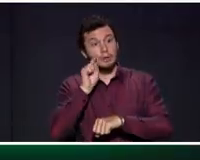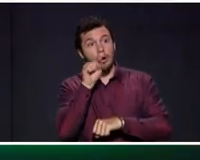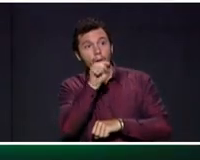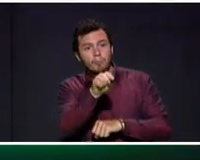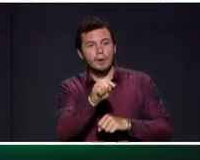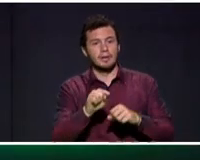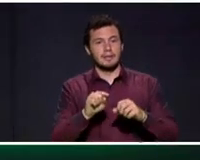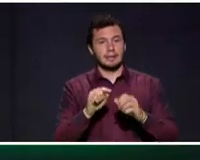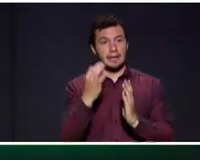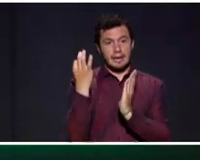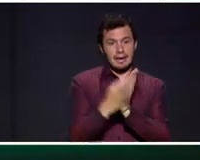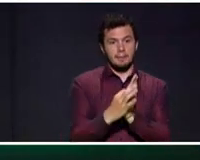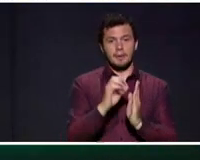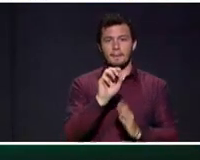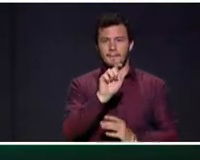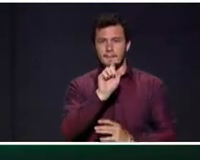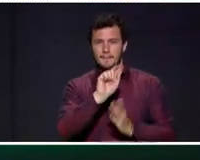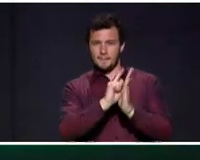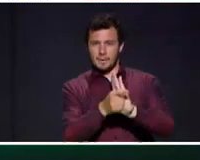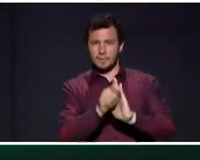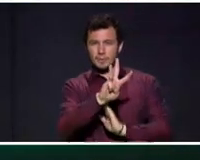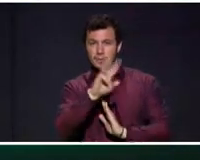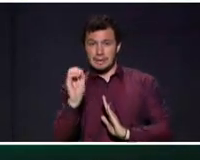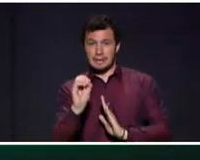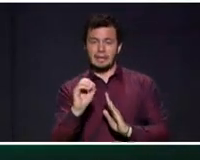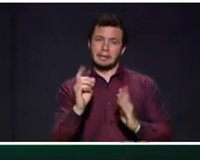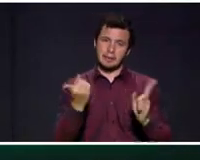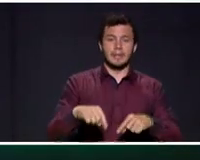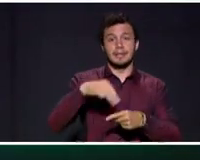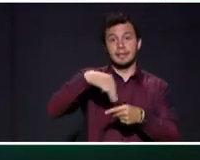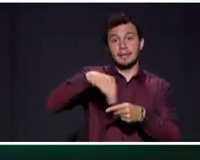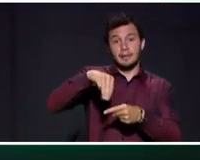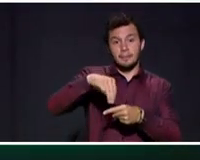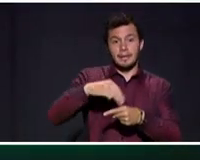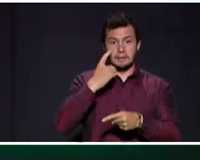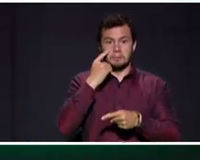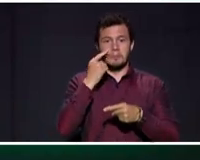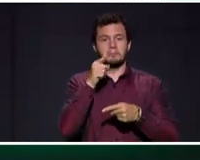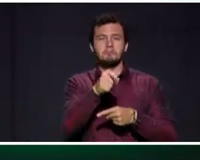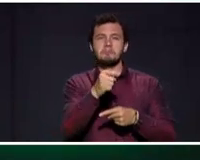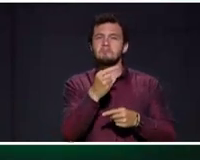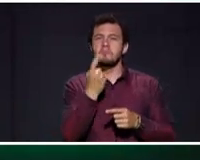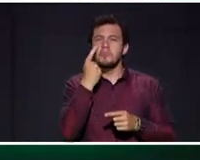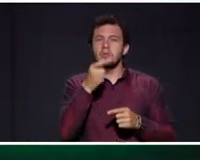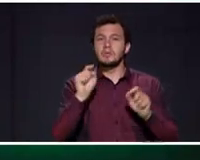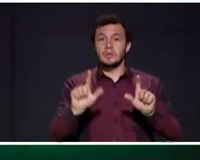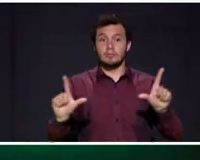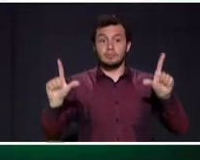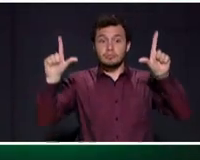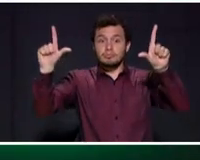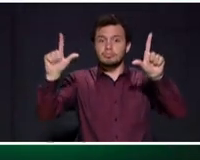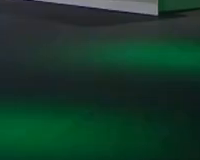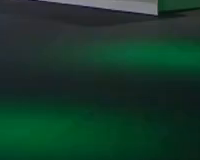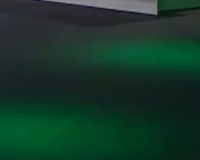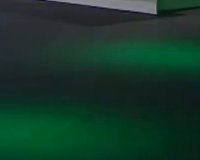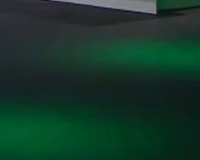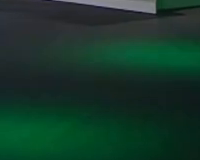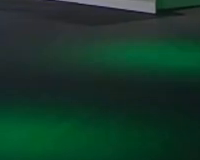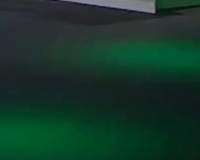30 y telemedellín vamos precisamente a mirar la pantalla los invitamos vamos a subir un poco la pantalla son cuatro opciones las que se les